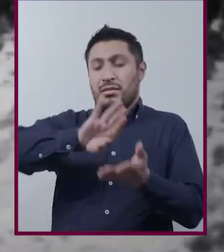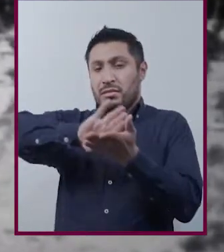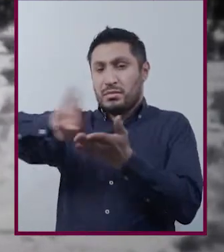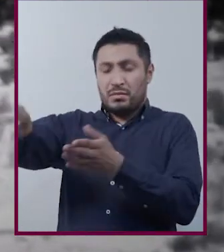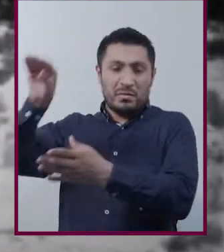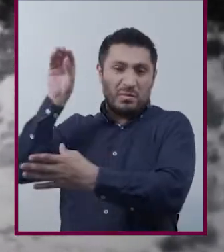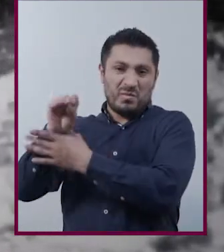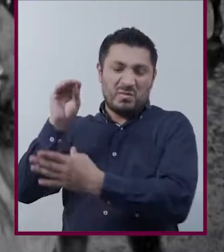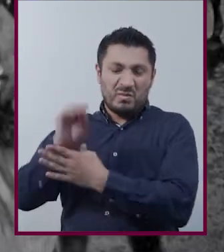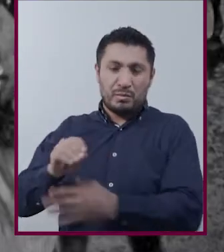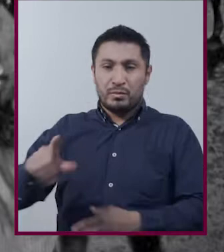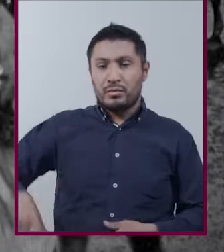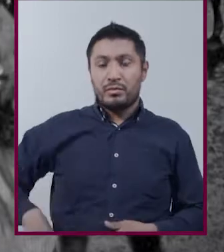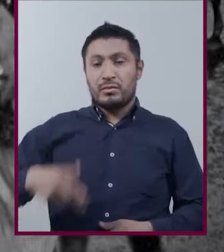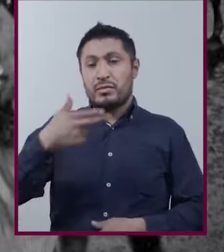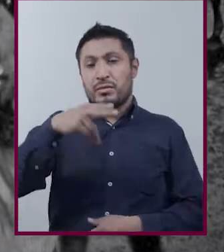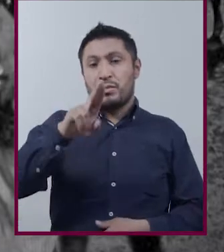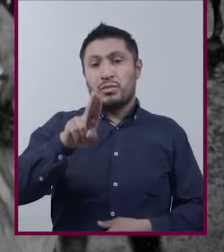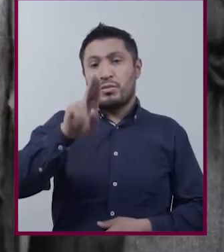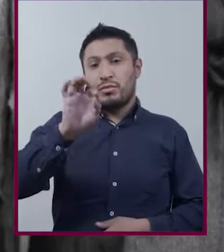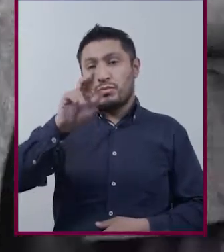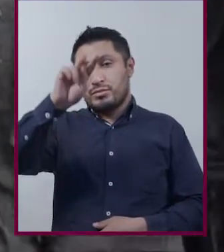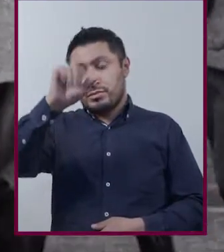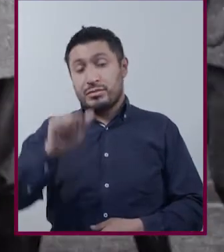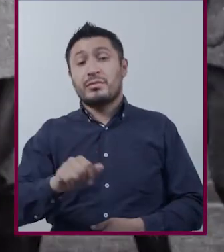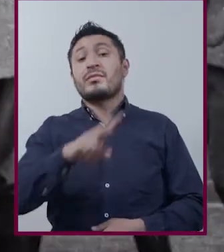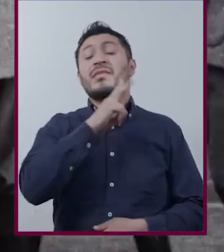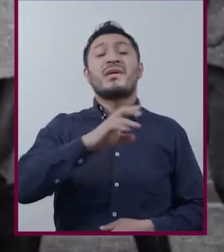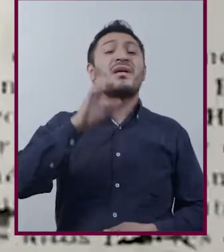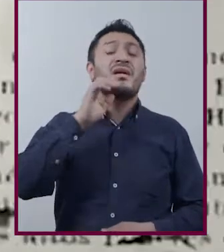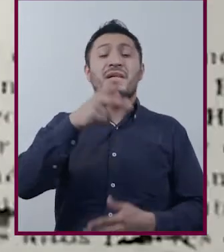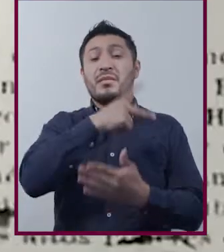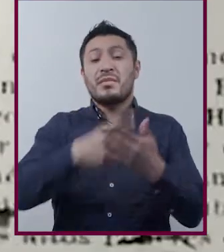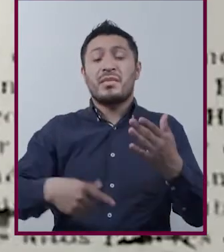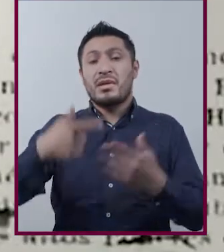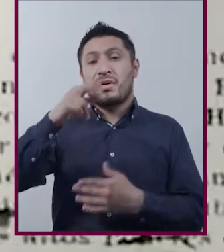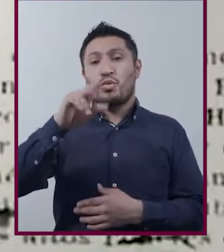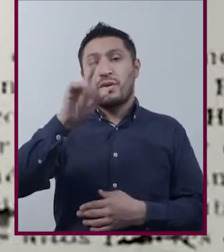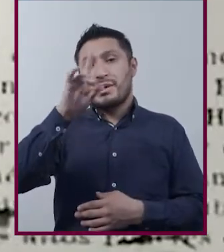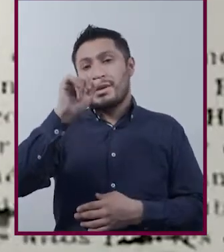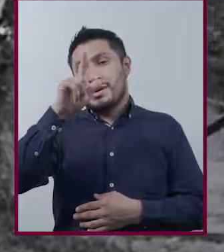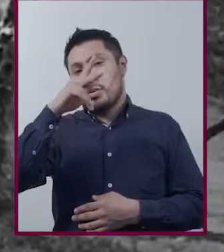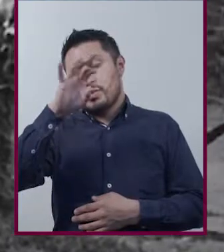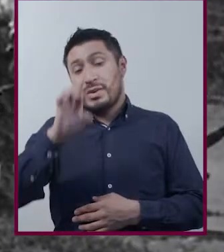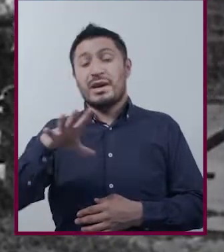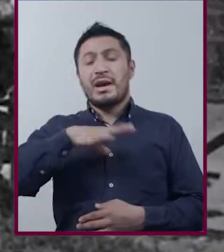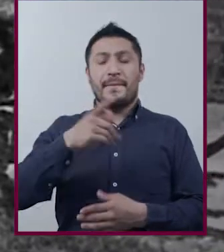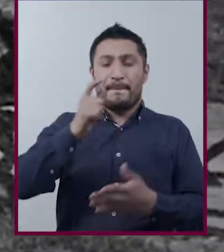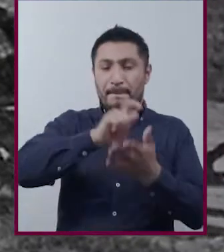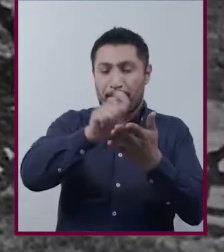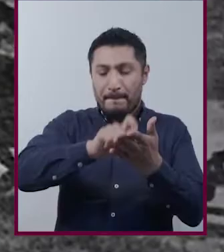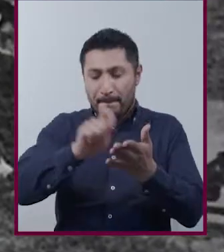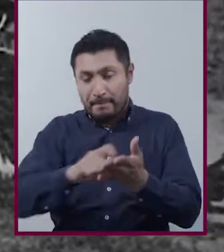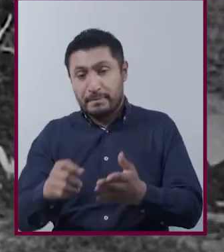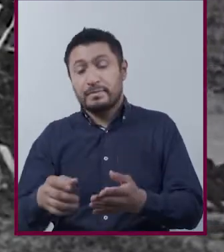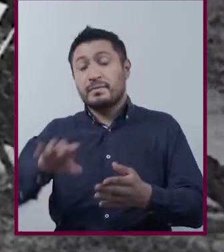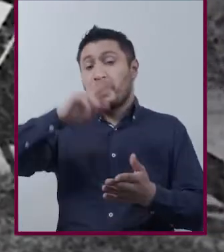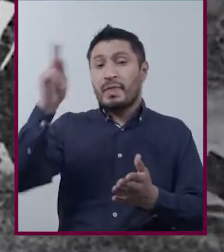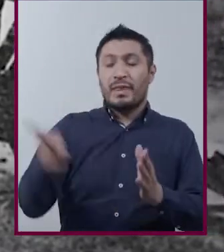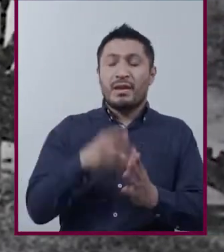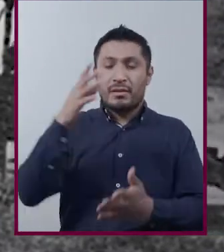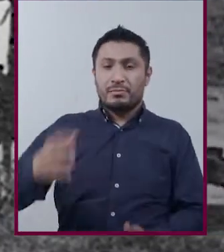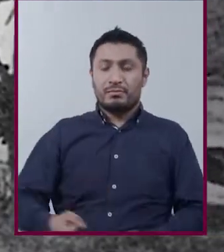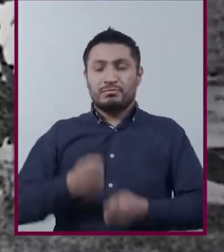Huerta, Carranza presentó el Plan de Guadalupe, el cual contempló, entre otros puntos, tomar nuevamente las armas